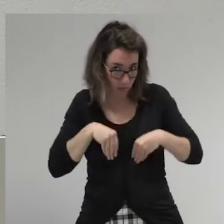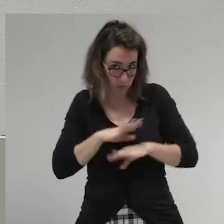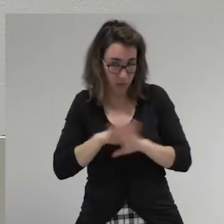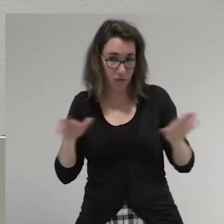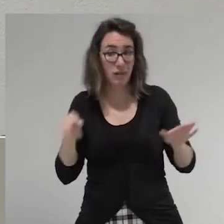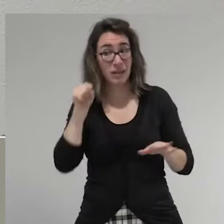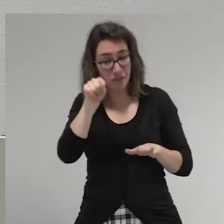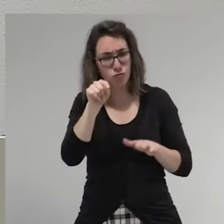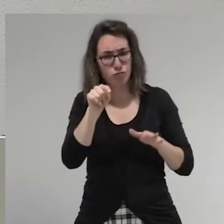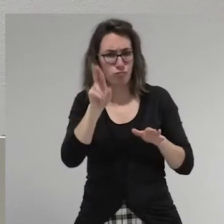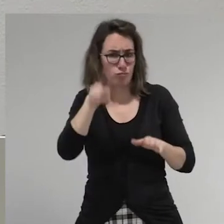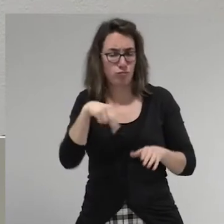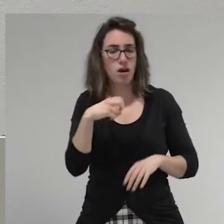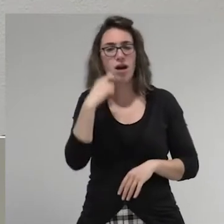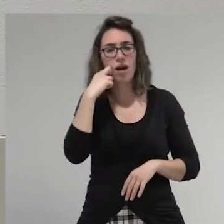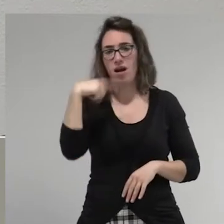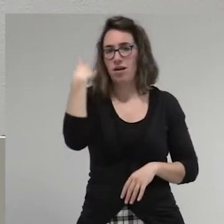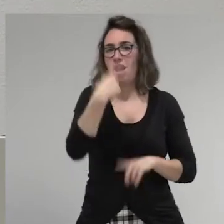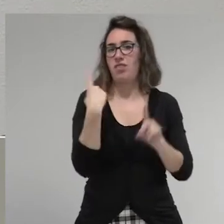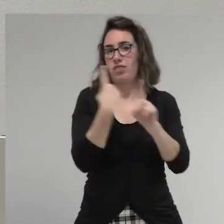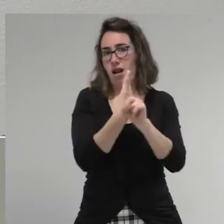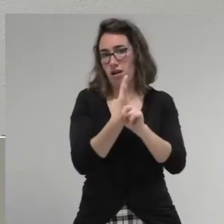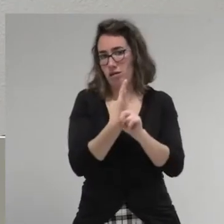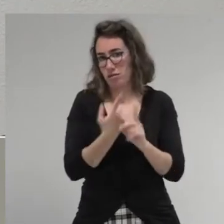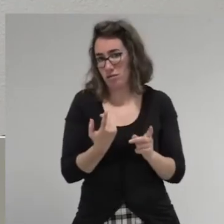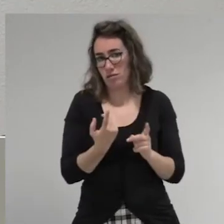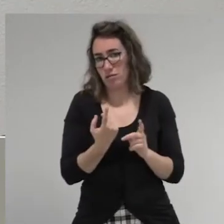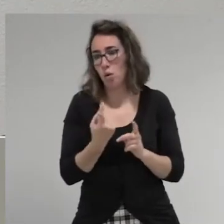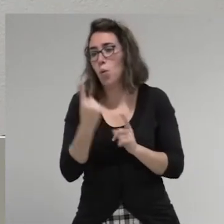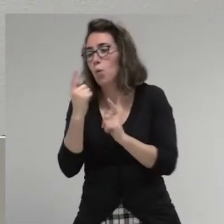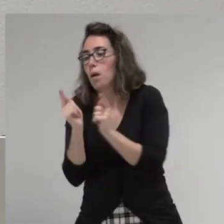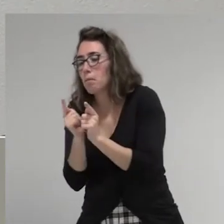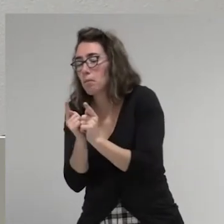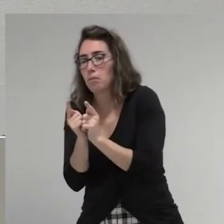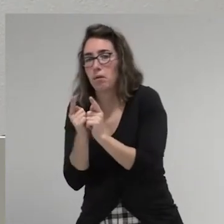una ideología racial. O sea, eso es tomar la parte por el todo.